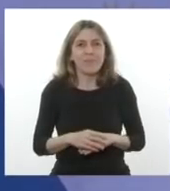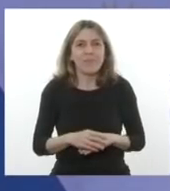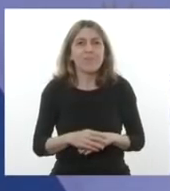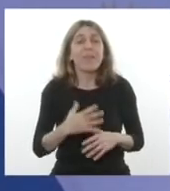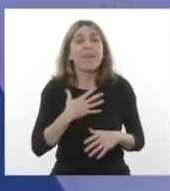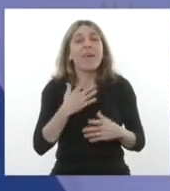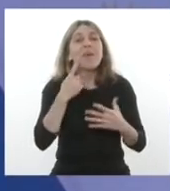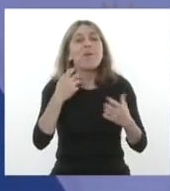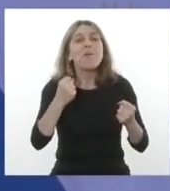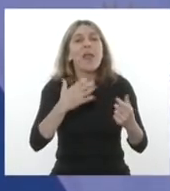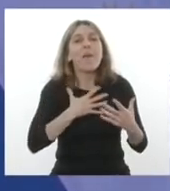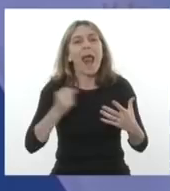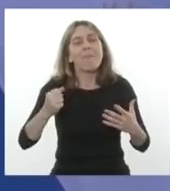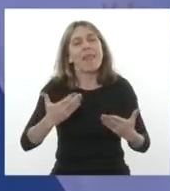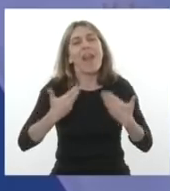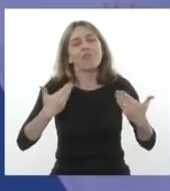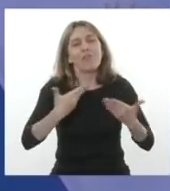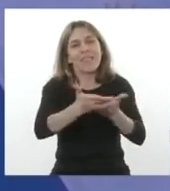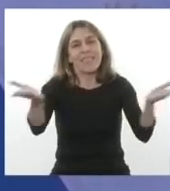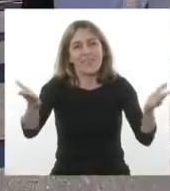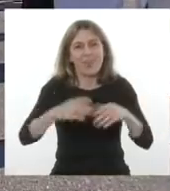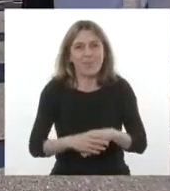¡Viva la patria! Los felicito.